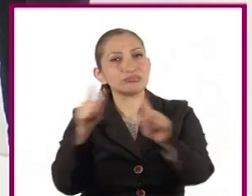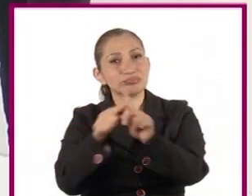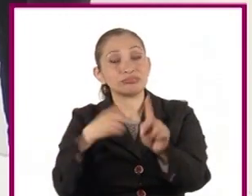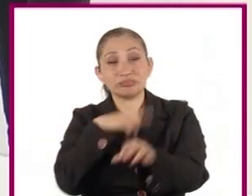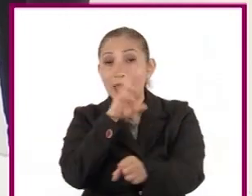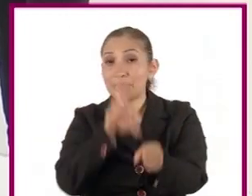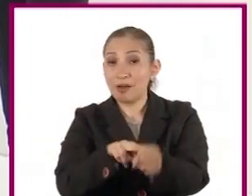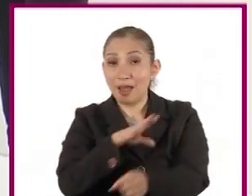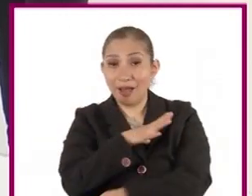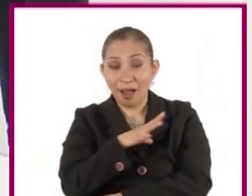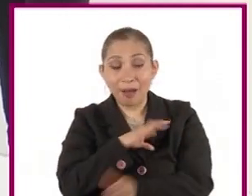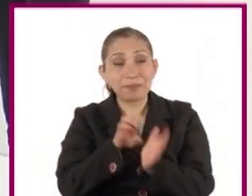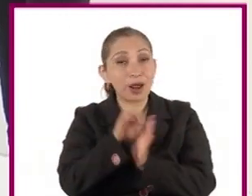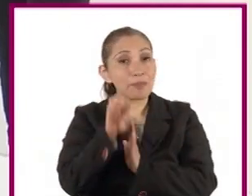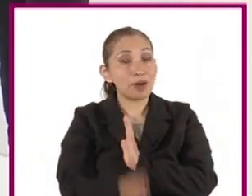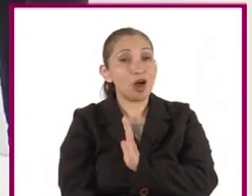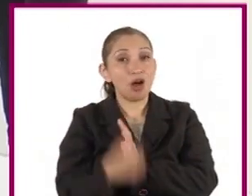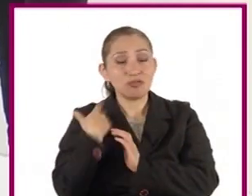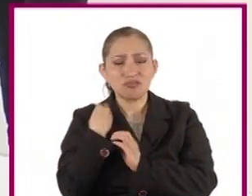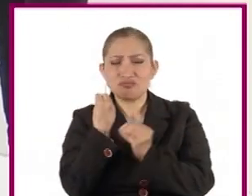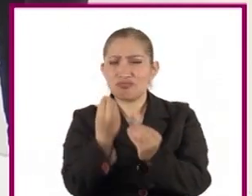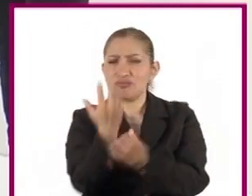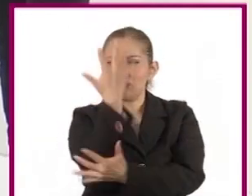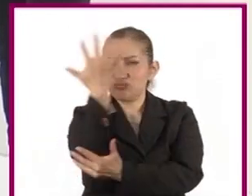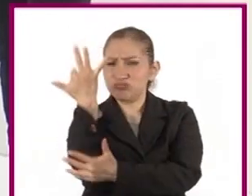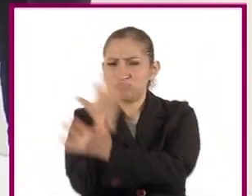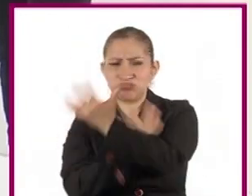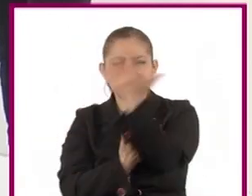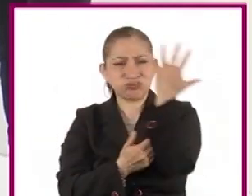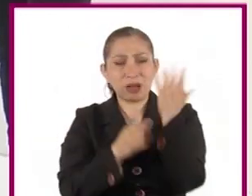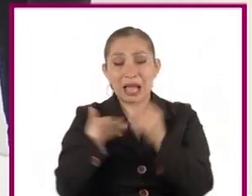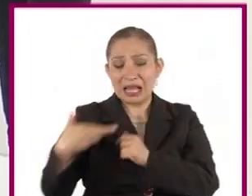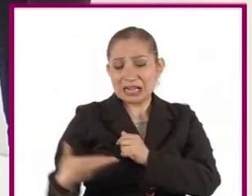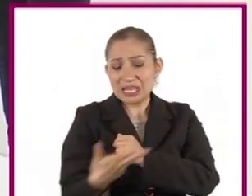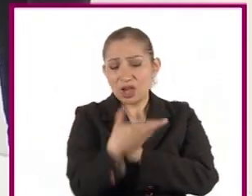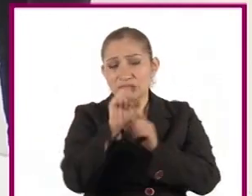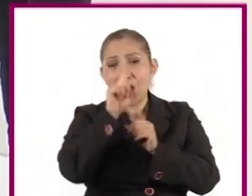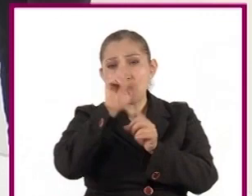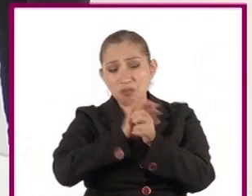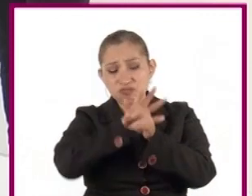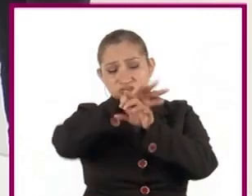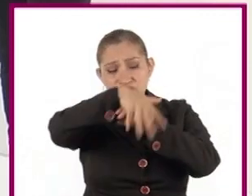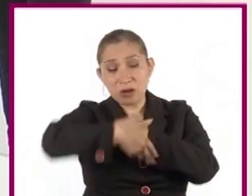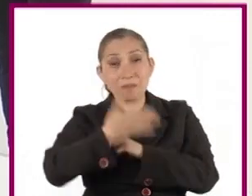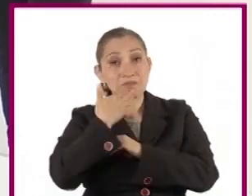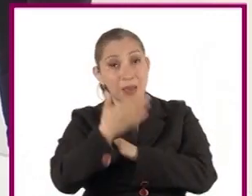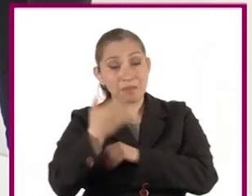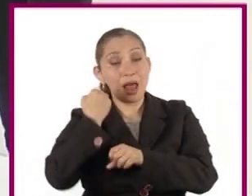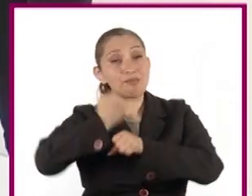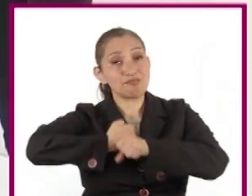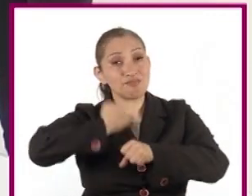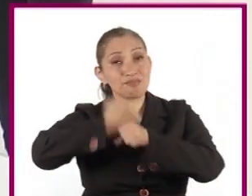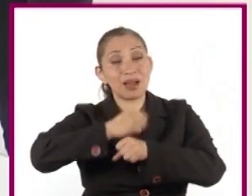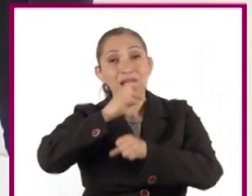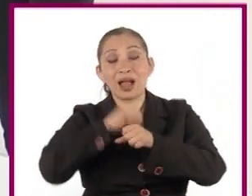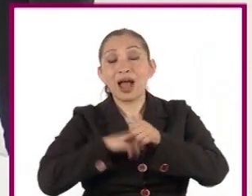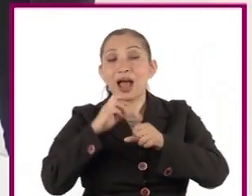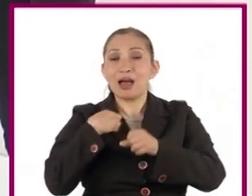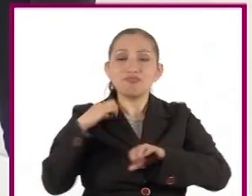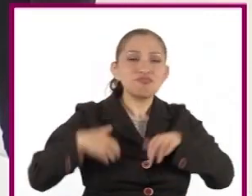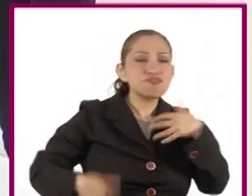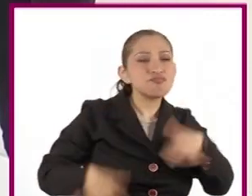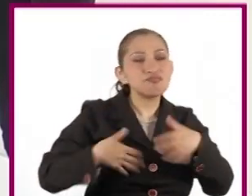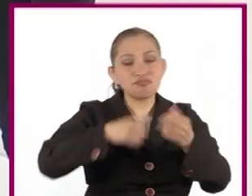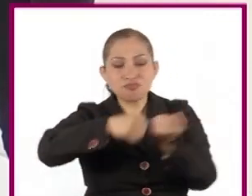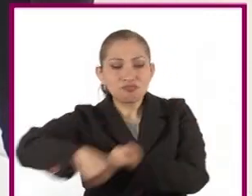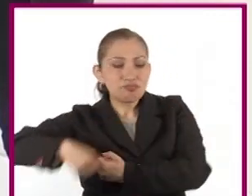atractivos naturales como su exuberante vegetación, ríos y cascadas ideales para practicar rapel, paseos en